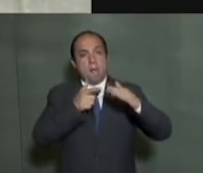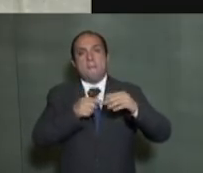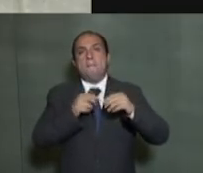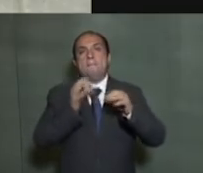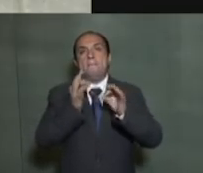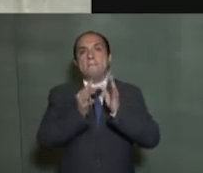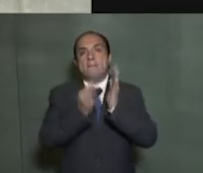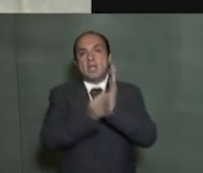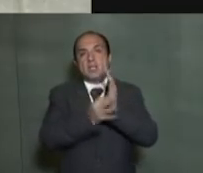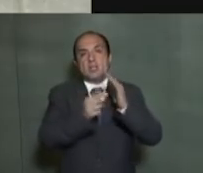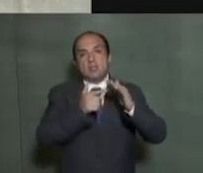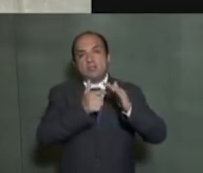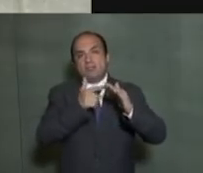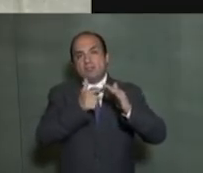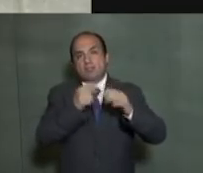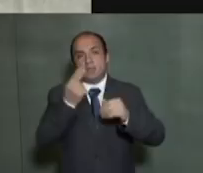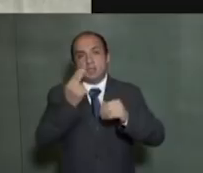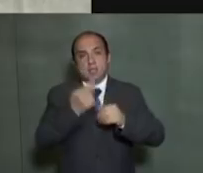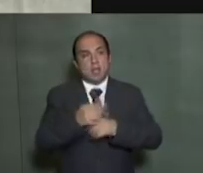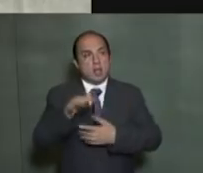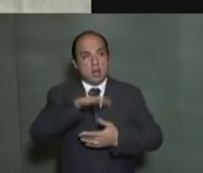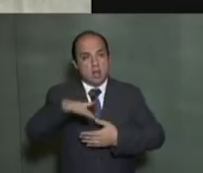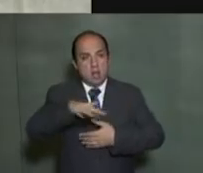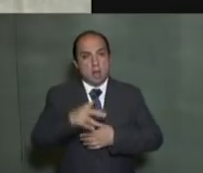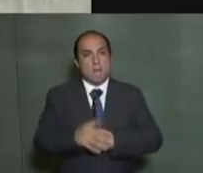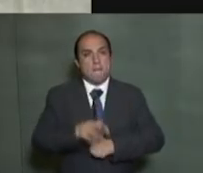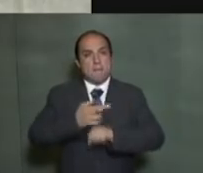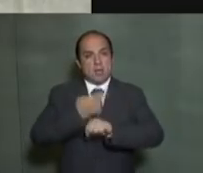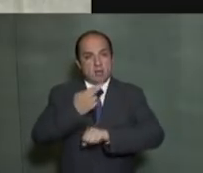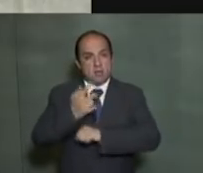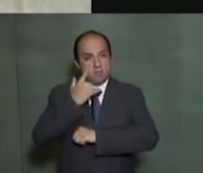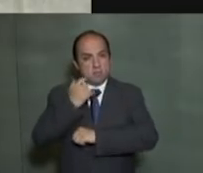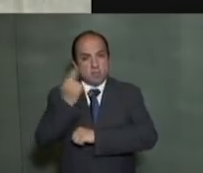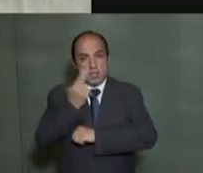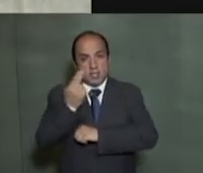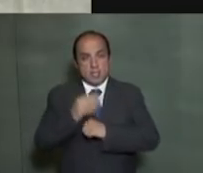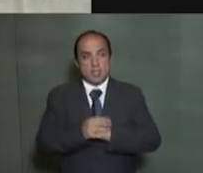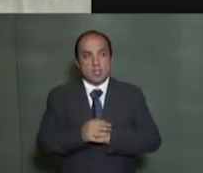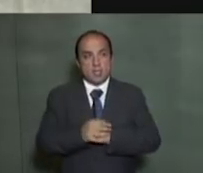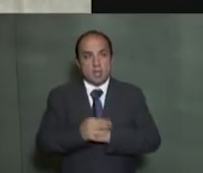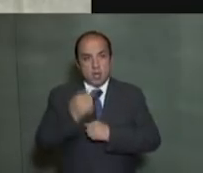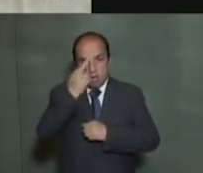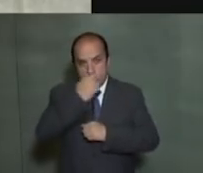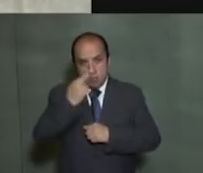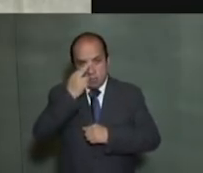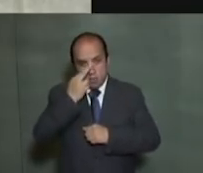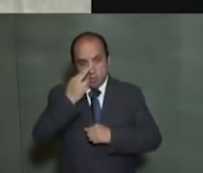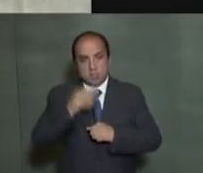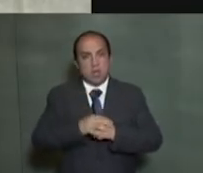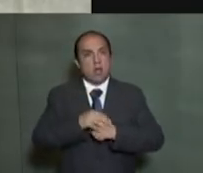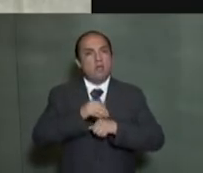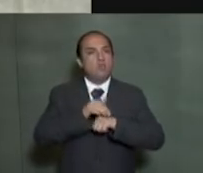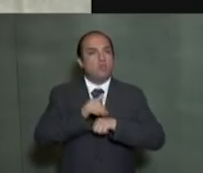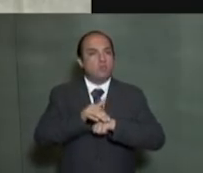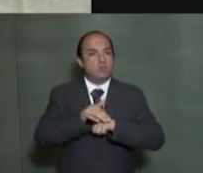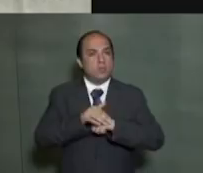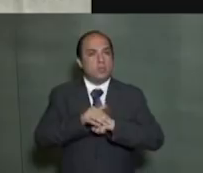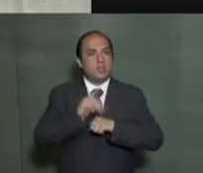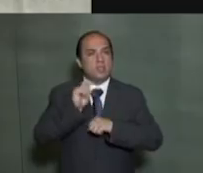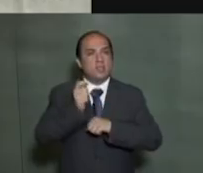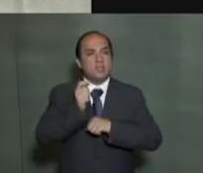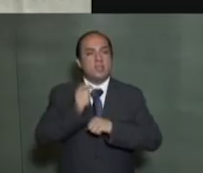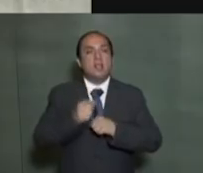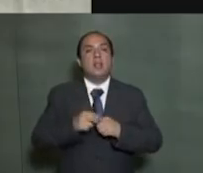zona de mayor esfuerzos y aquí es necesario corroborar de manera numérica, en este caso sí, de manera numérica, lo cual implicaría un nivel